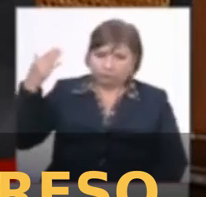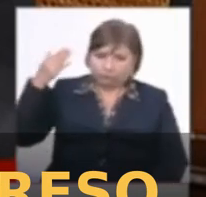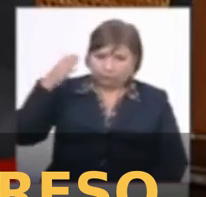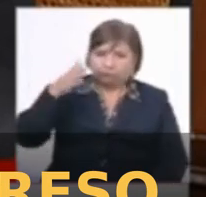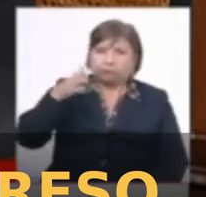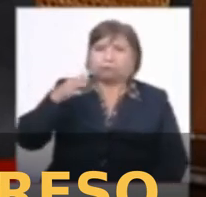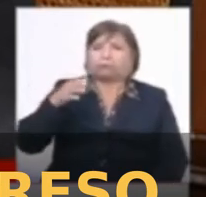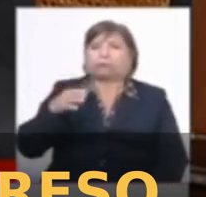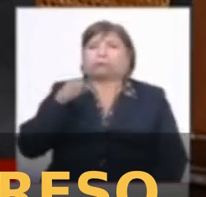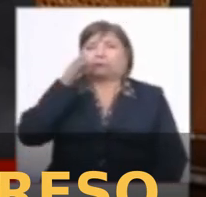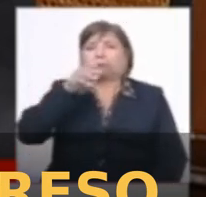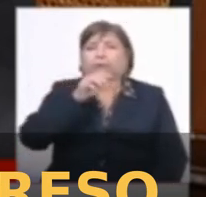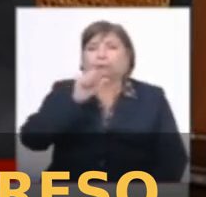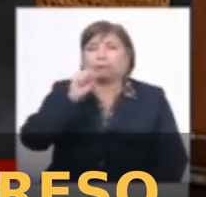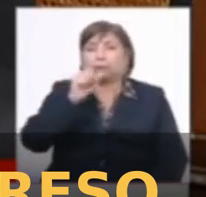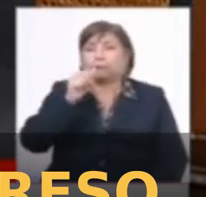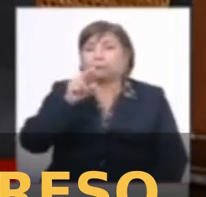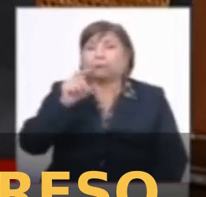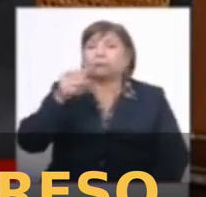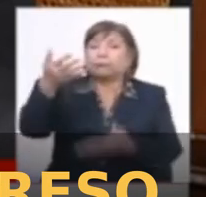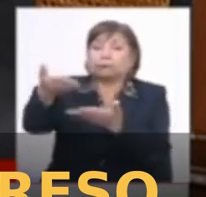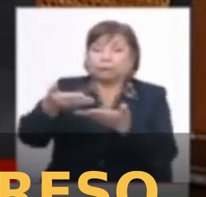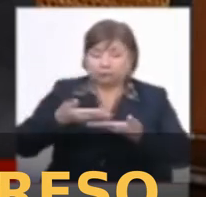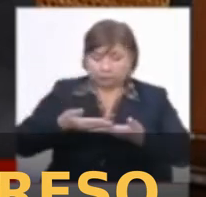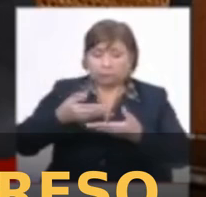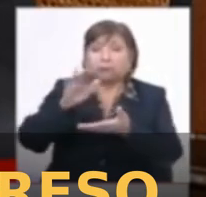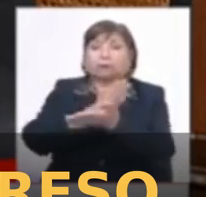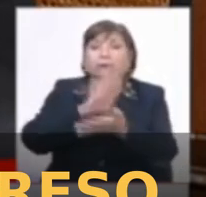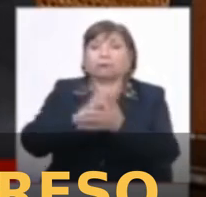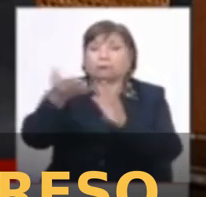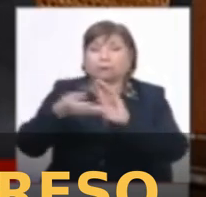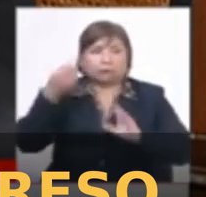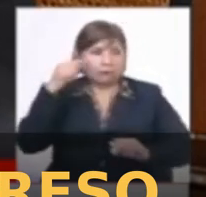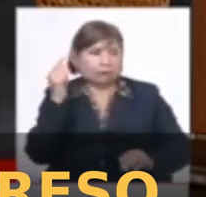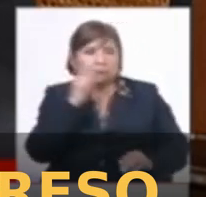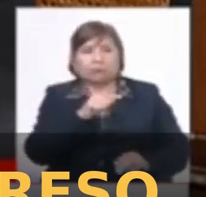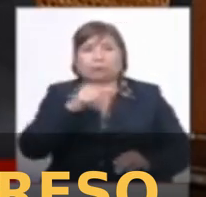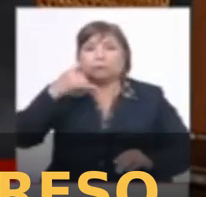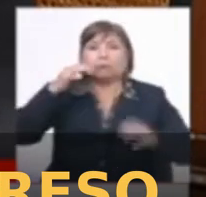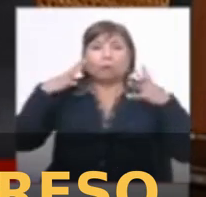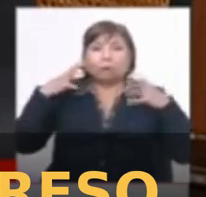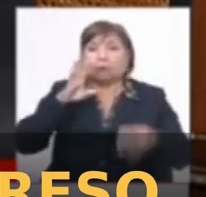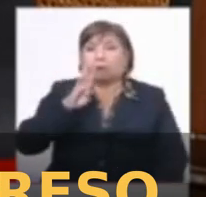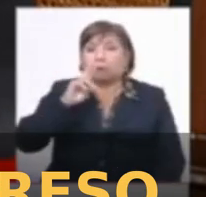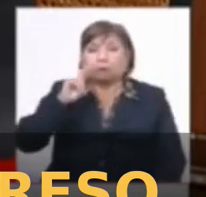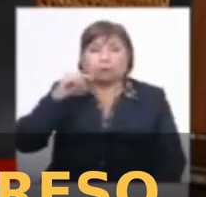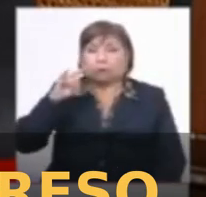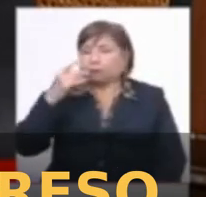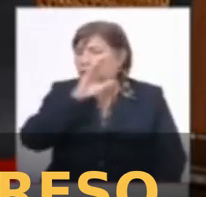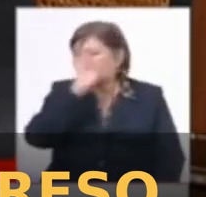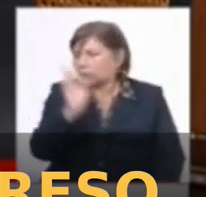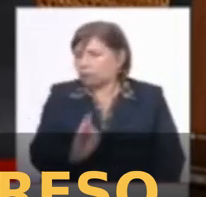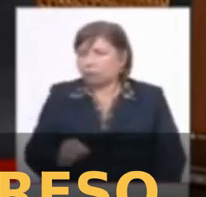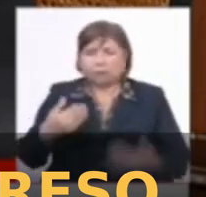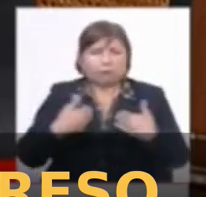yo he ido a Cerratea, de recoger el documento que era para Bruno Pacheco. Yo jamás he tenido comunicación con el